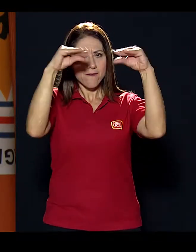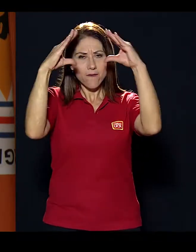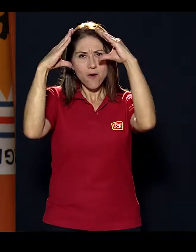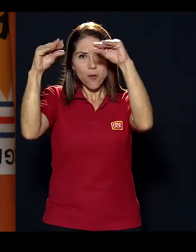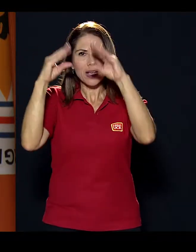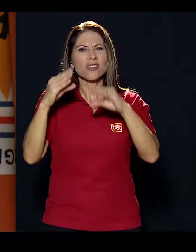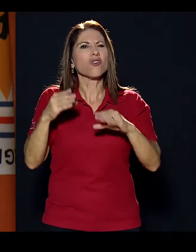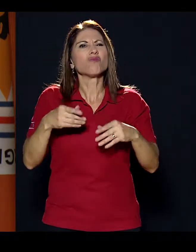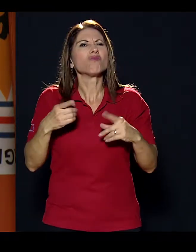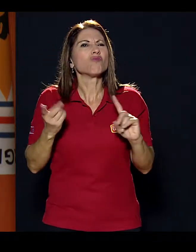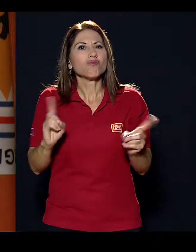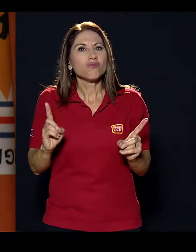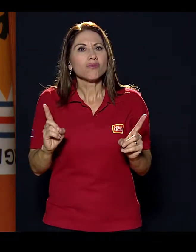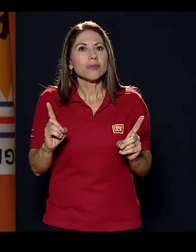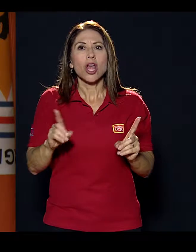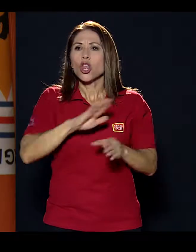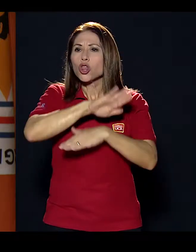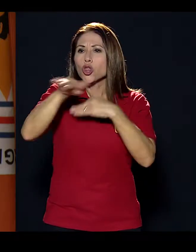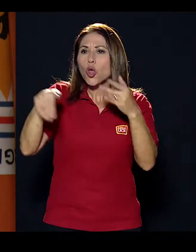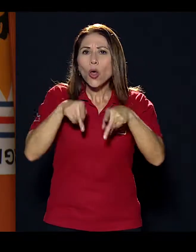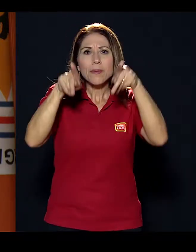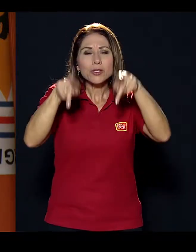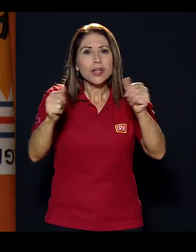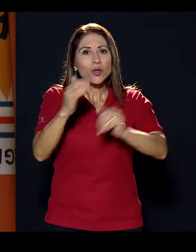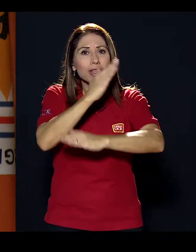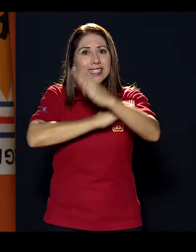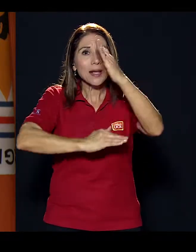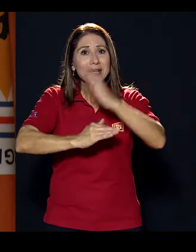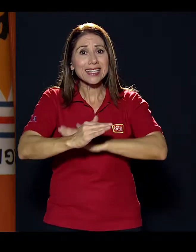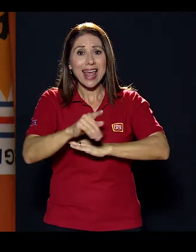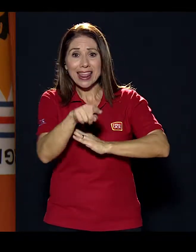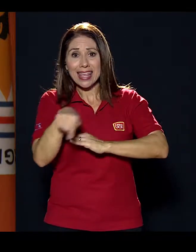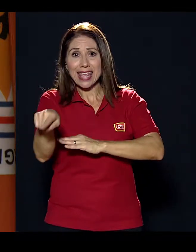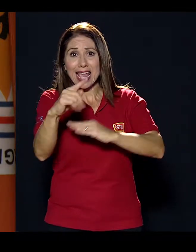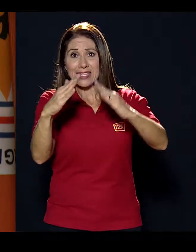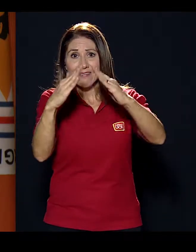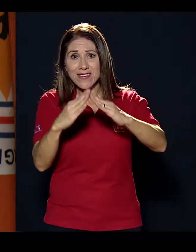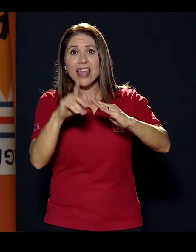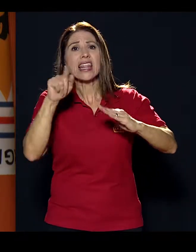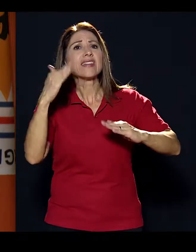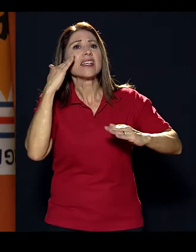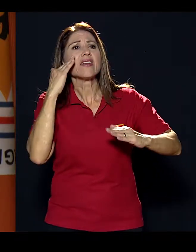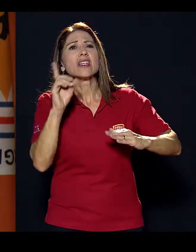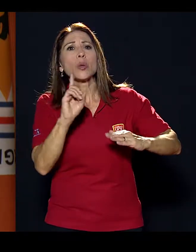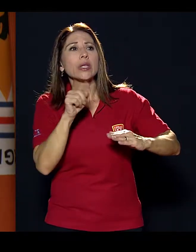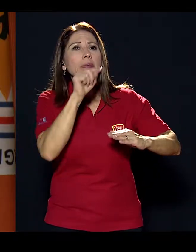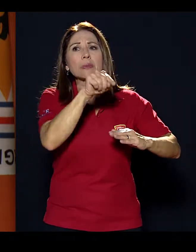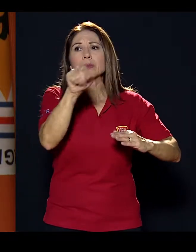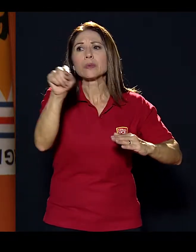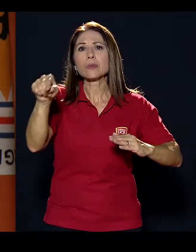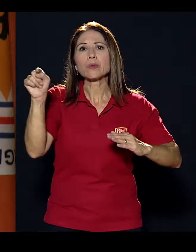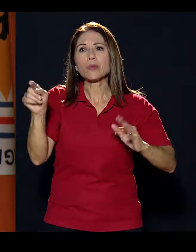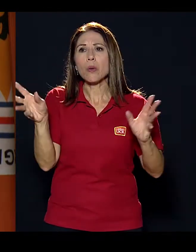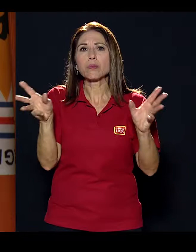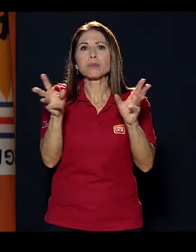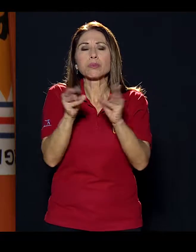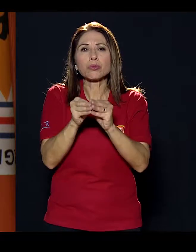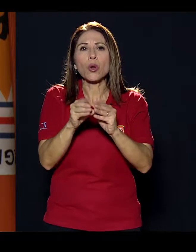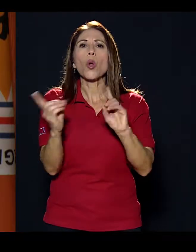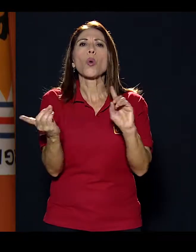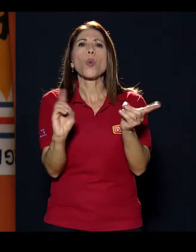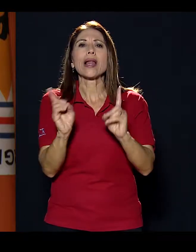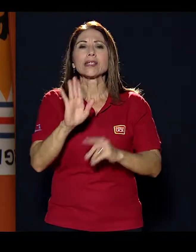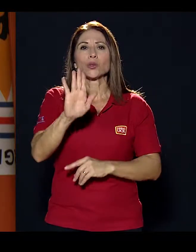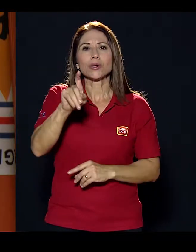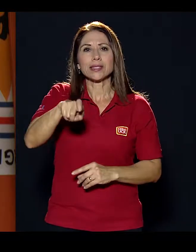información? Teniendo un mapeo de todas las personas con discapacidad que están en su población, qué necesidades específicas ellos tienen y